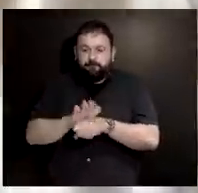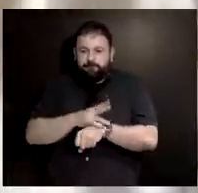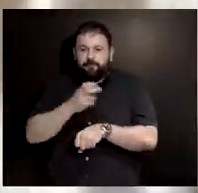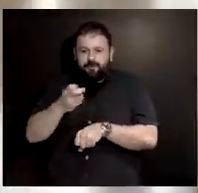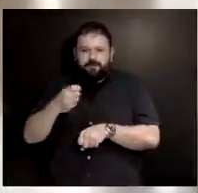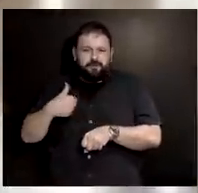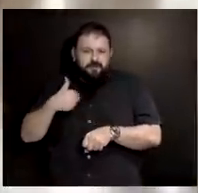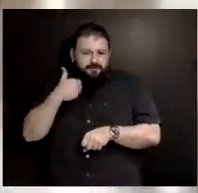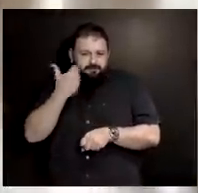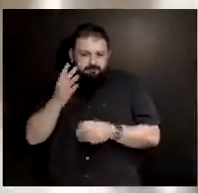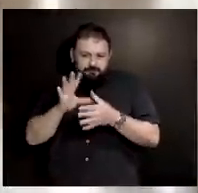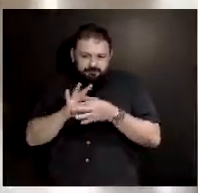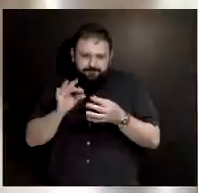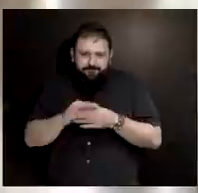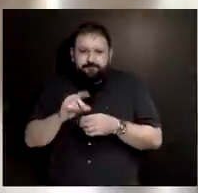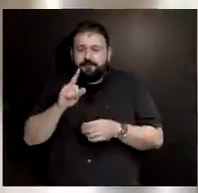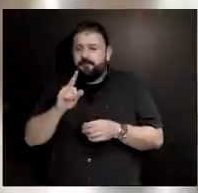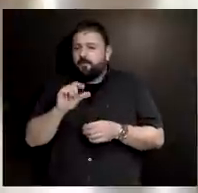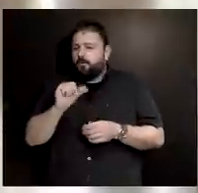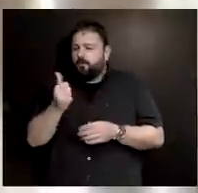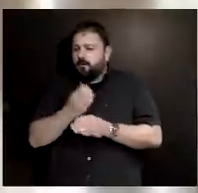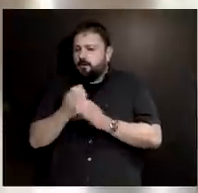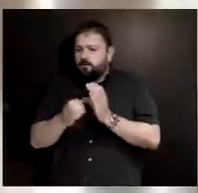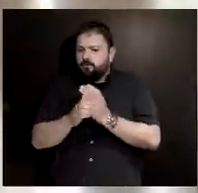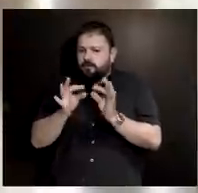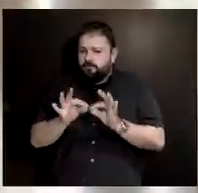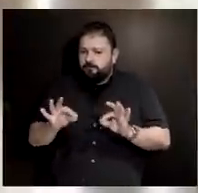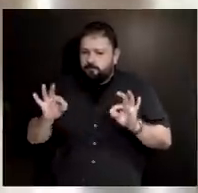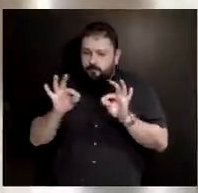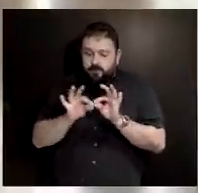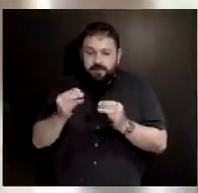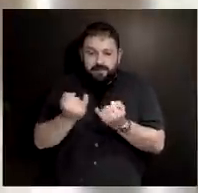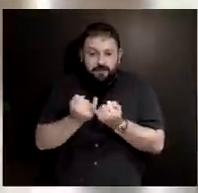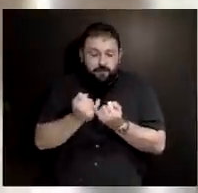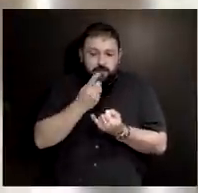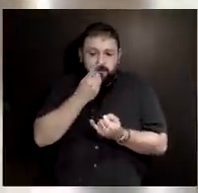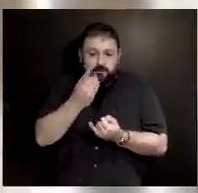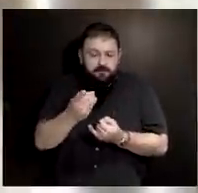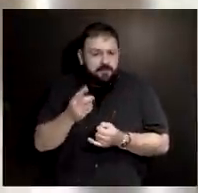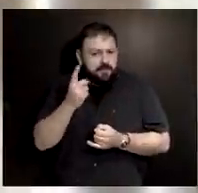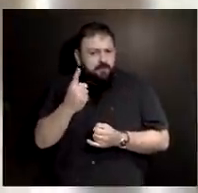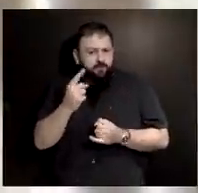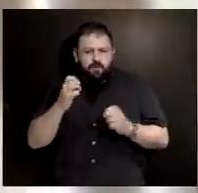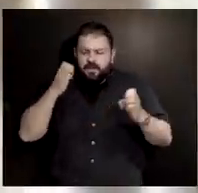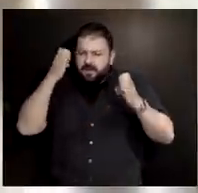contárselo. Y algo interesante para la gente, y lo que vaya a esperar es que va a ser un evento